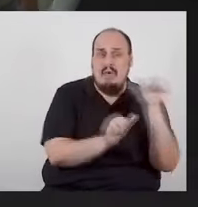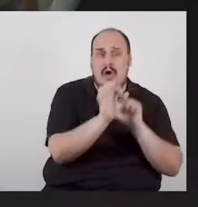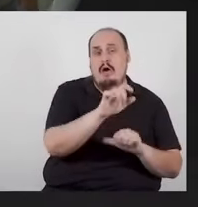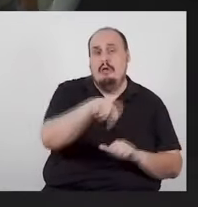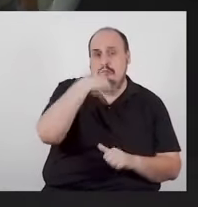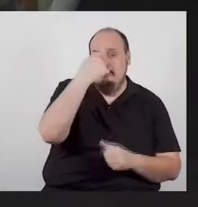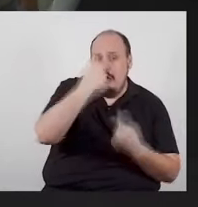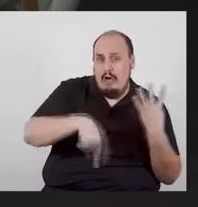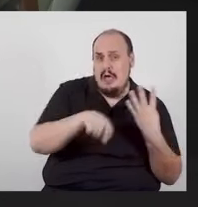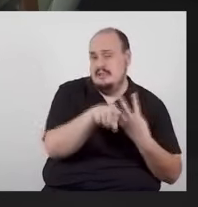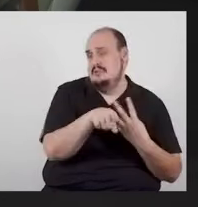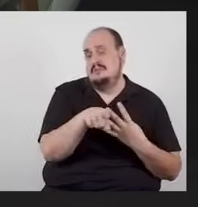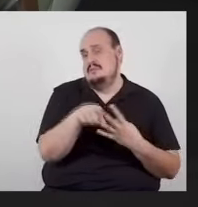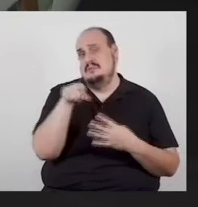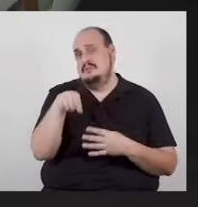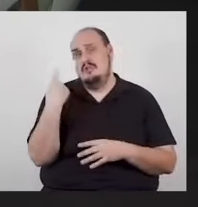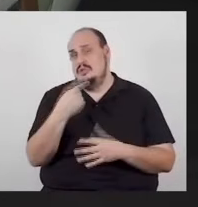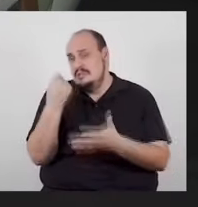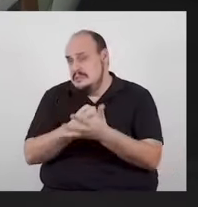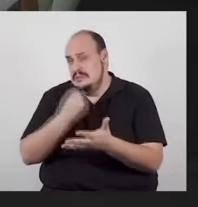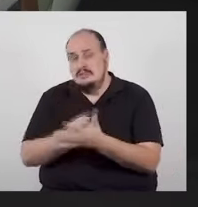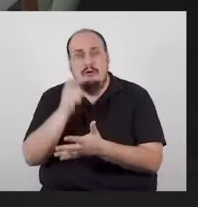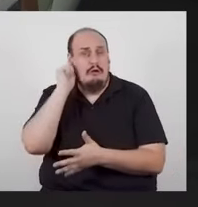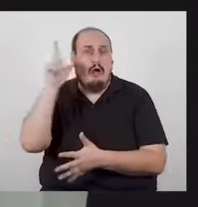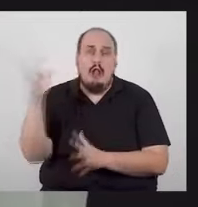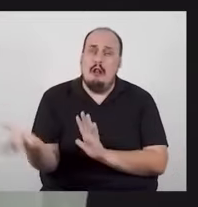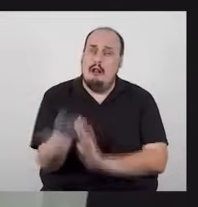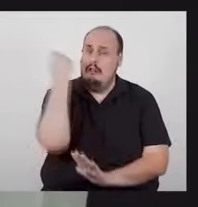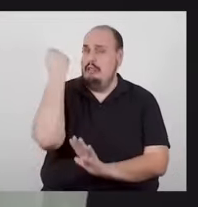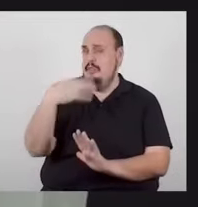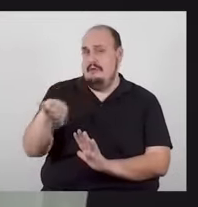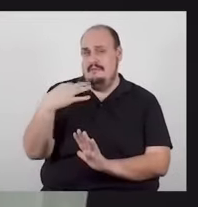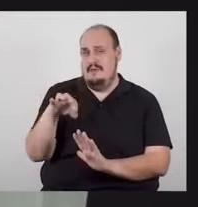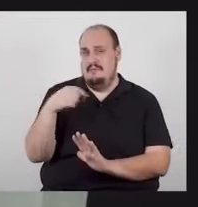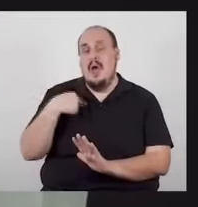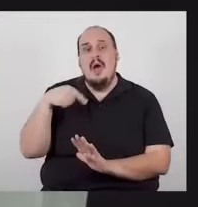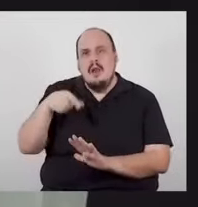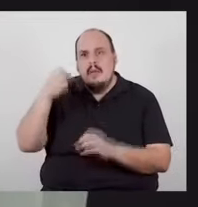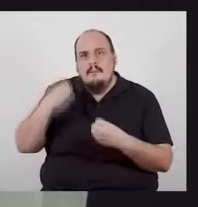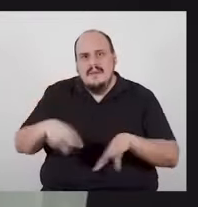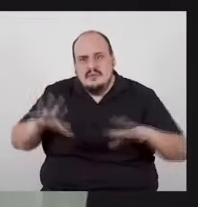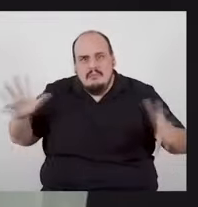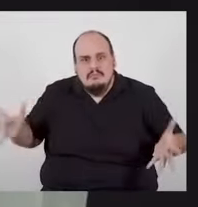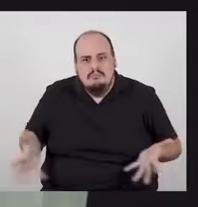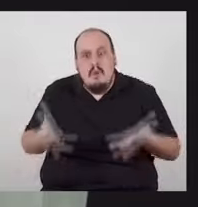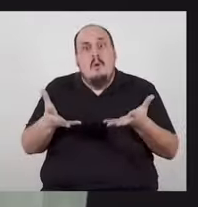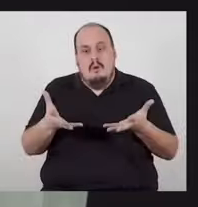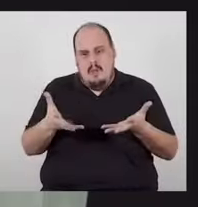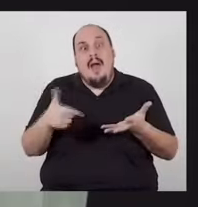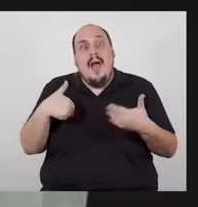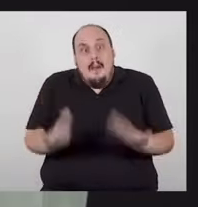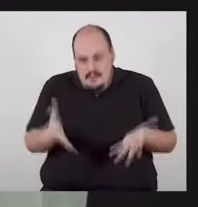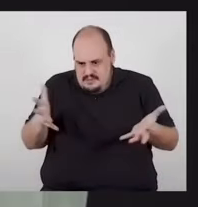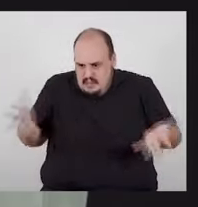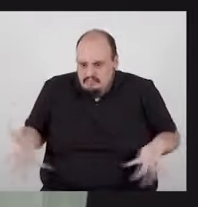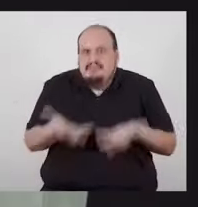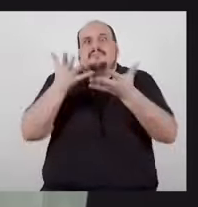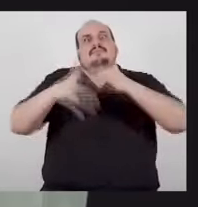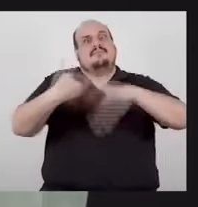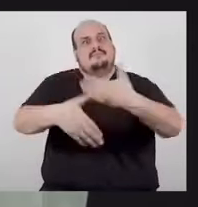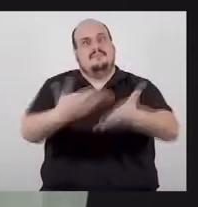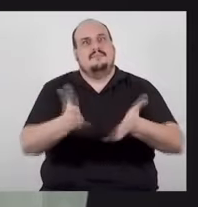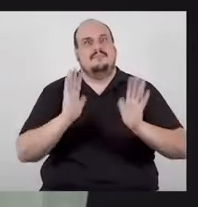Hagamos eso posible. Aprovechemos este impulso que hay, que finalmente, después de tanto tiempo, que es cierto, o sea, pero no